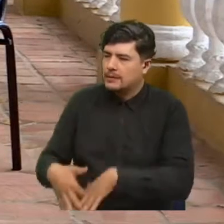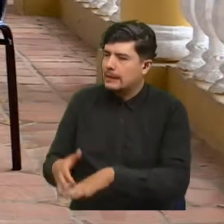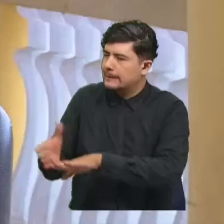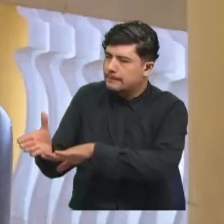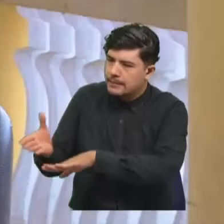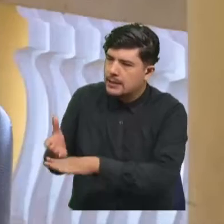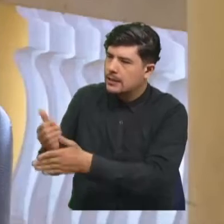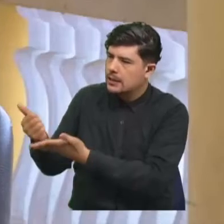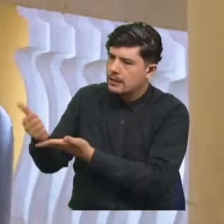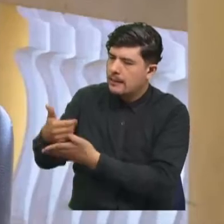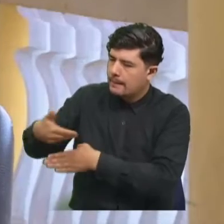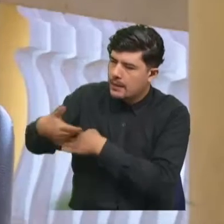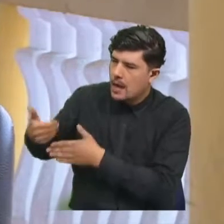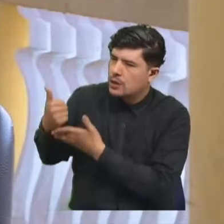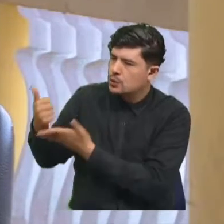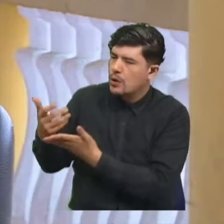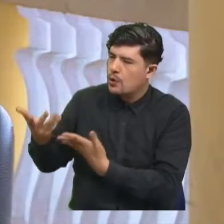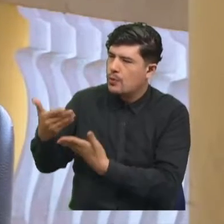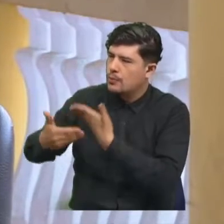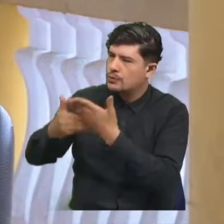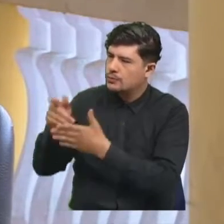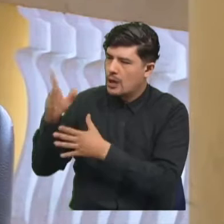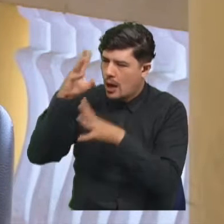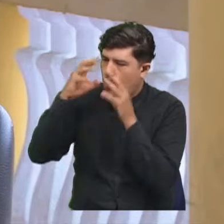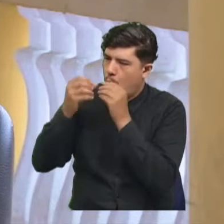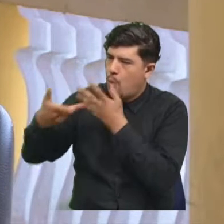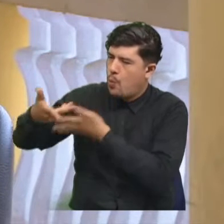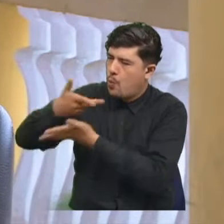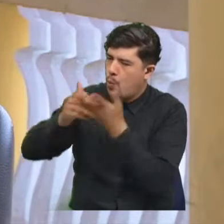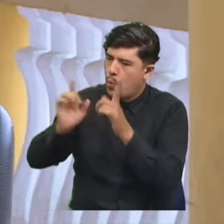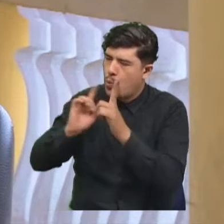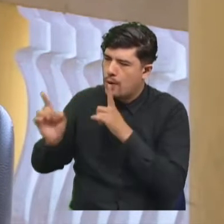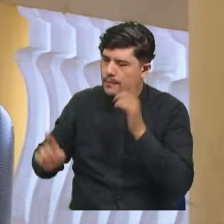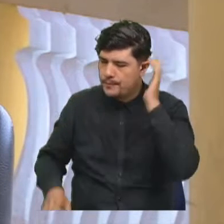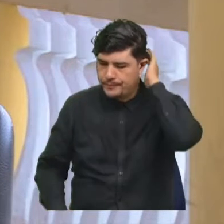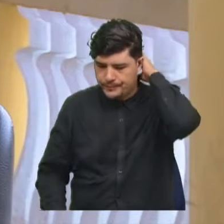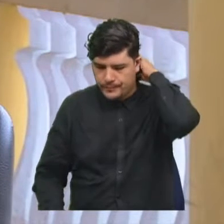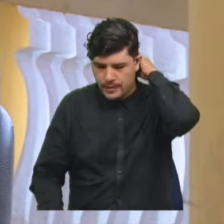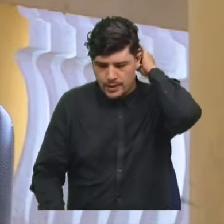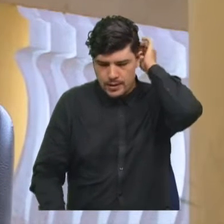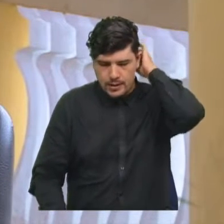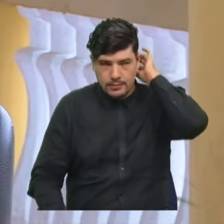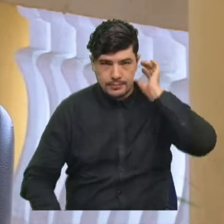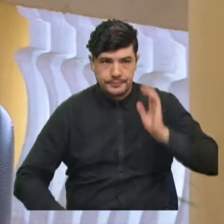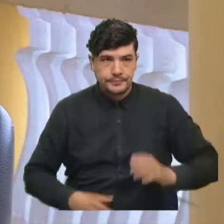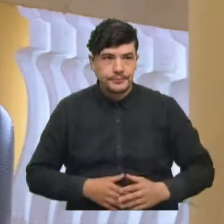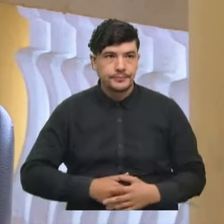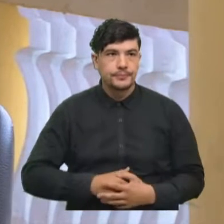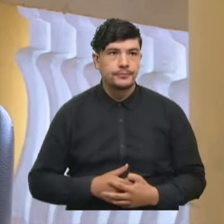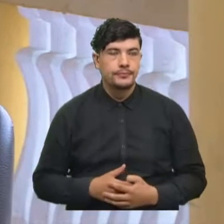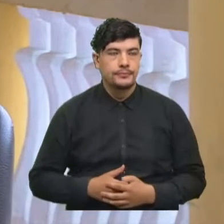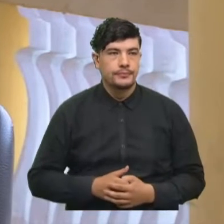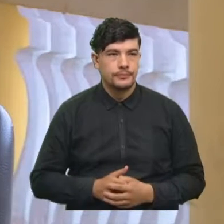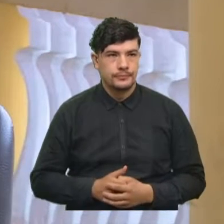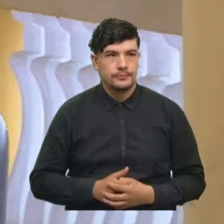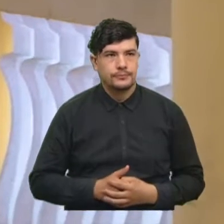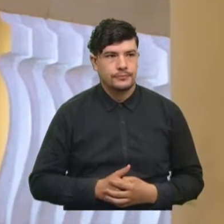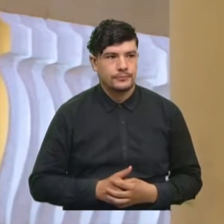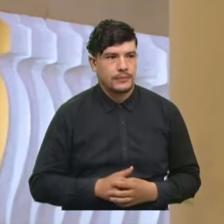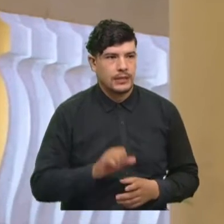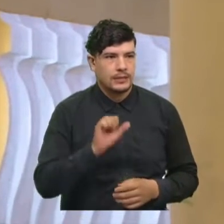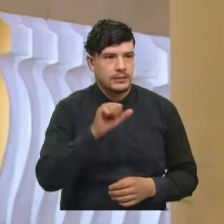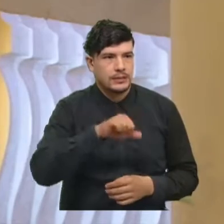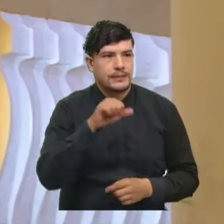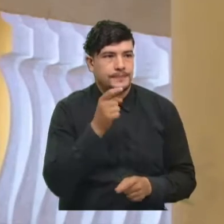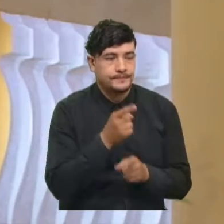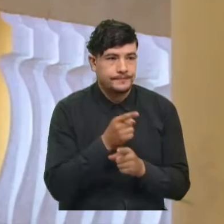que producto de actos de violencia pues se ha desarrollado o ha generado pues estas